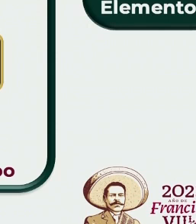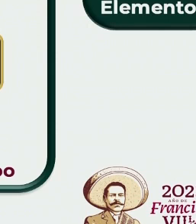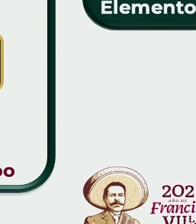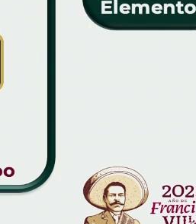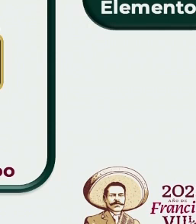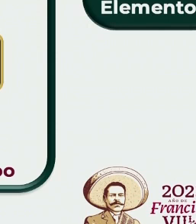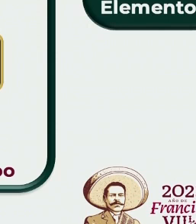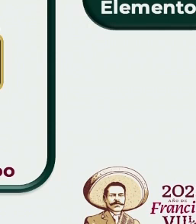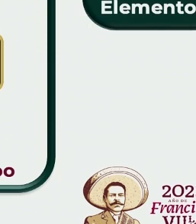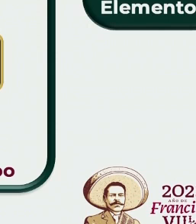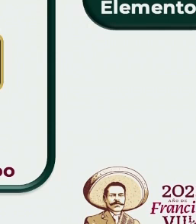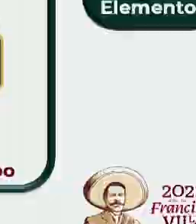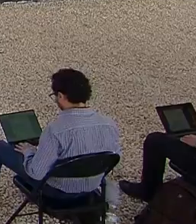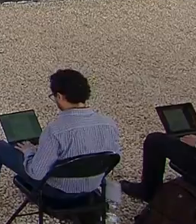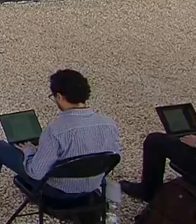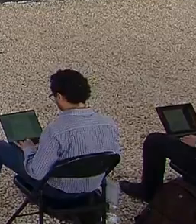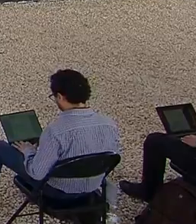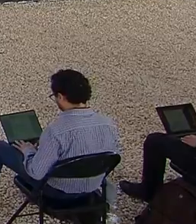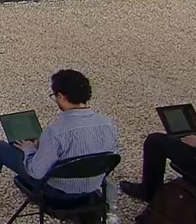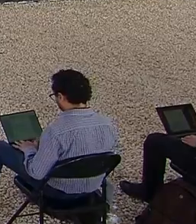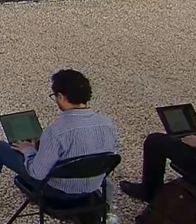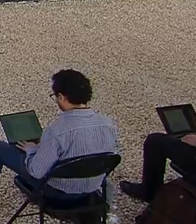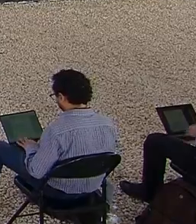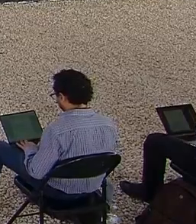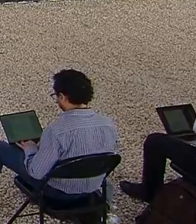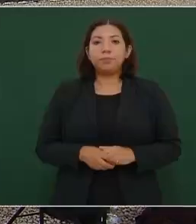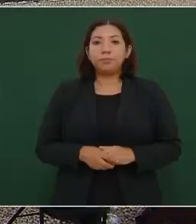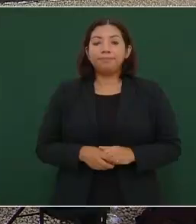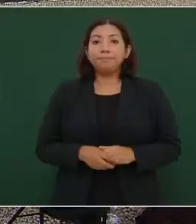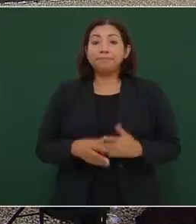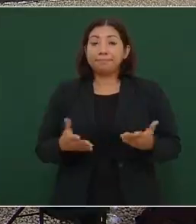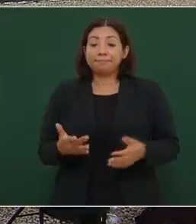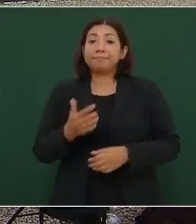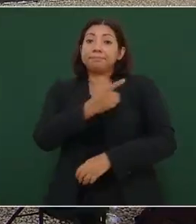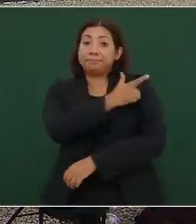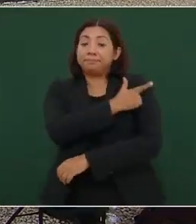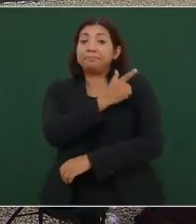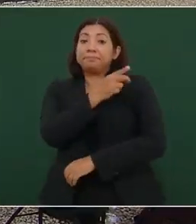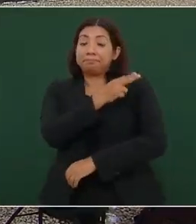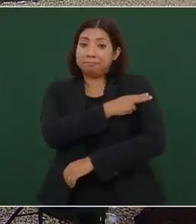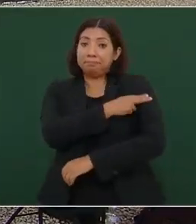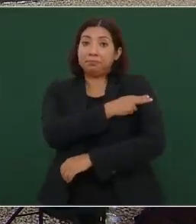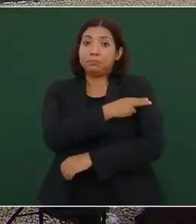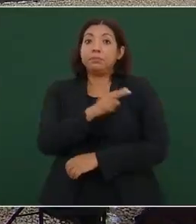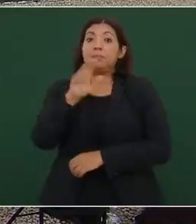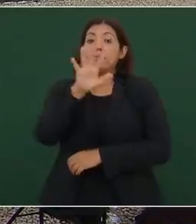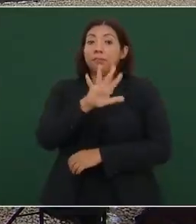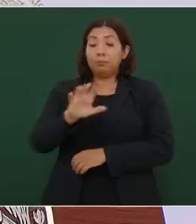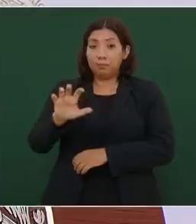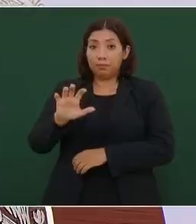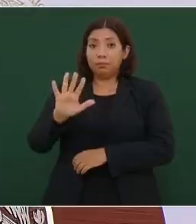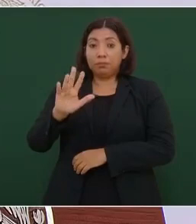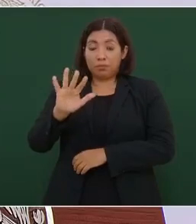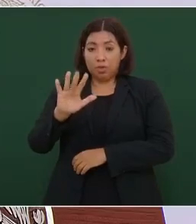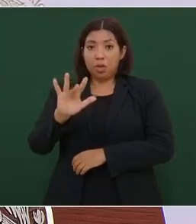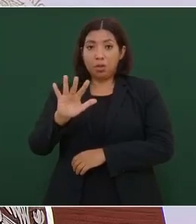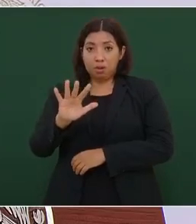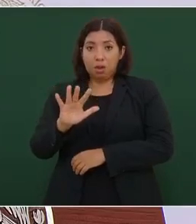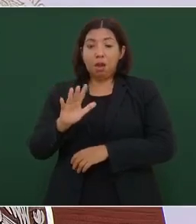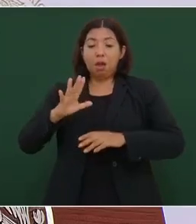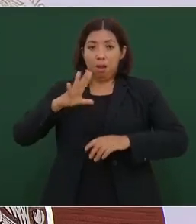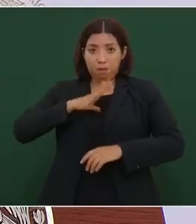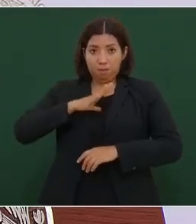coordinada. Aquí también mencionar que la Guardia Nacional cuenta con 550 elementos